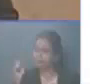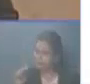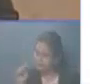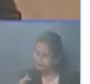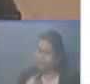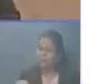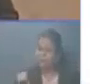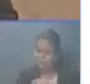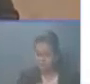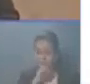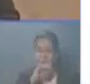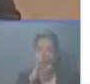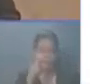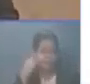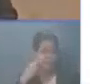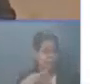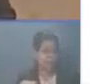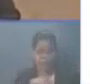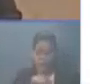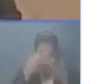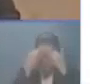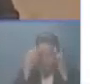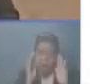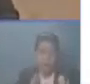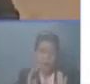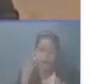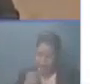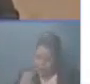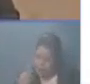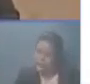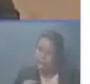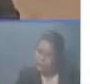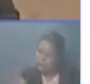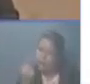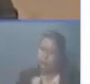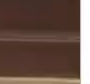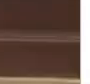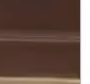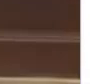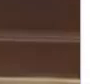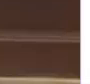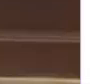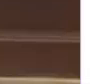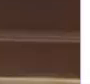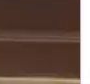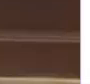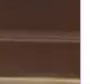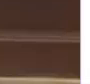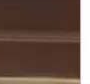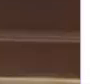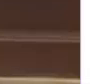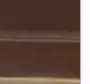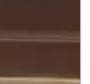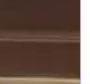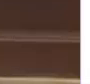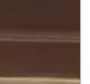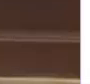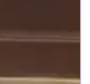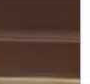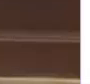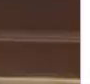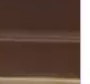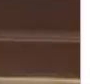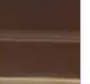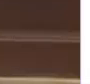se disculpe. Ya nadie espera nada de ustedes. También sobre esto mismo reaccionó José Ángel Pérez, que mencionó: